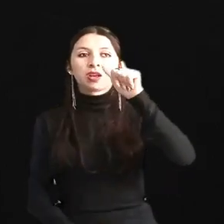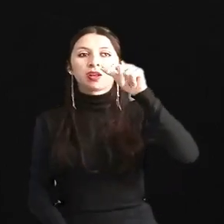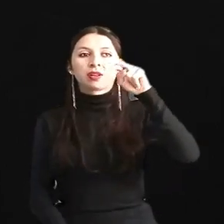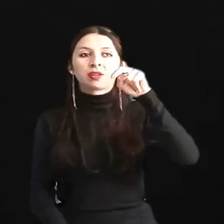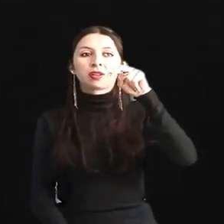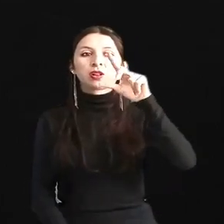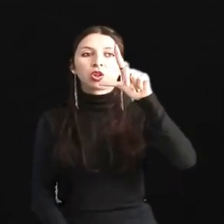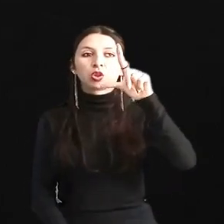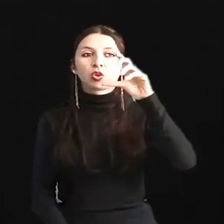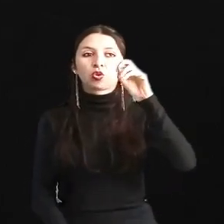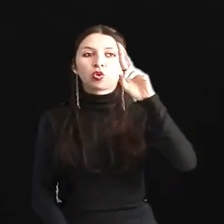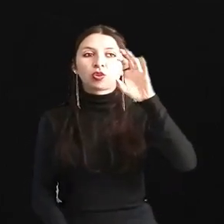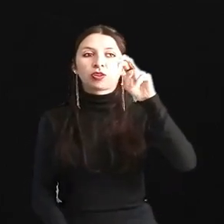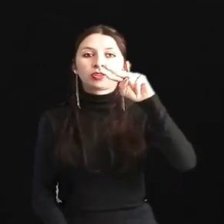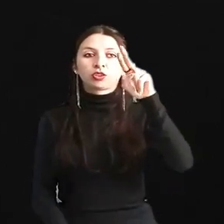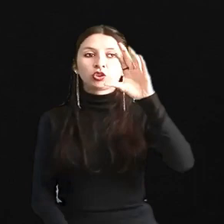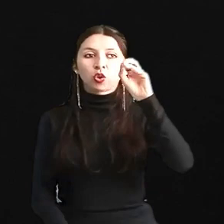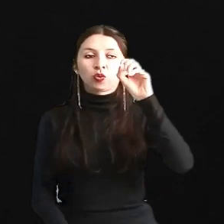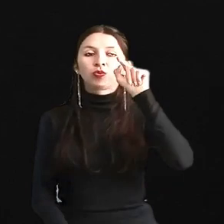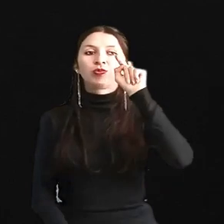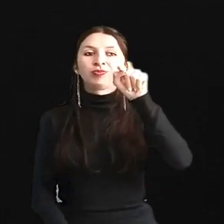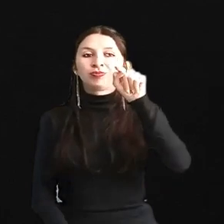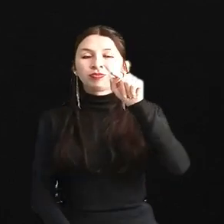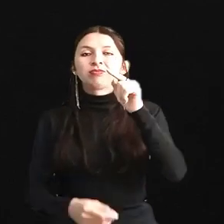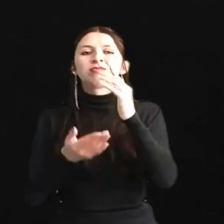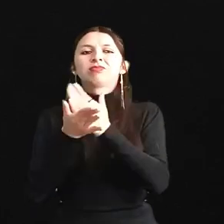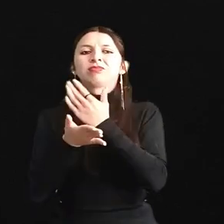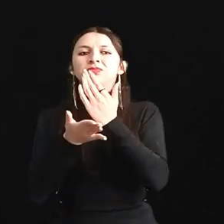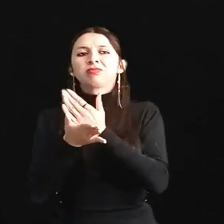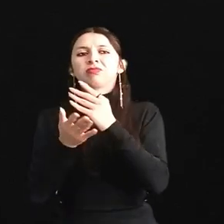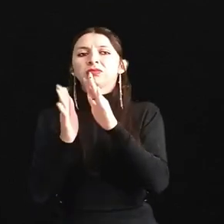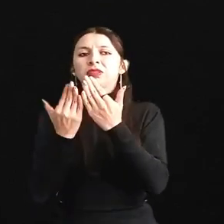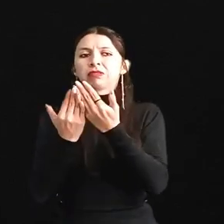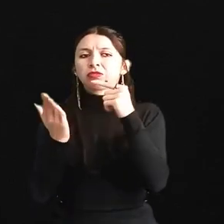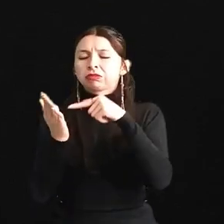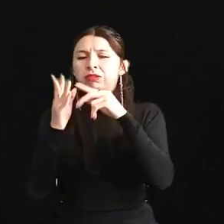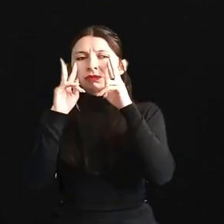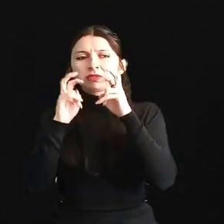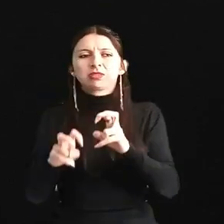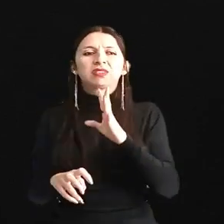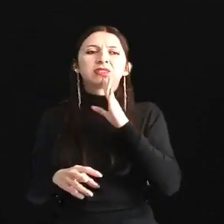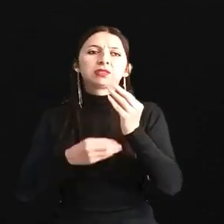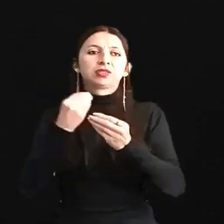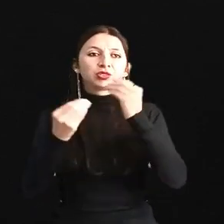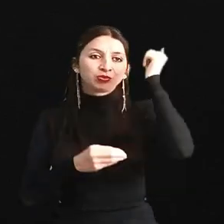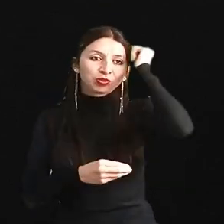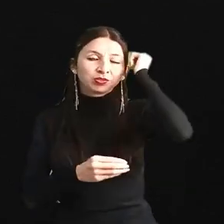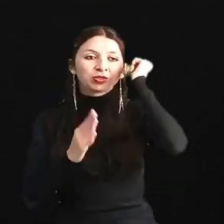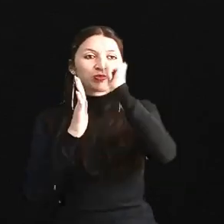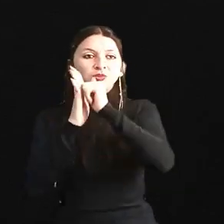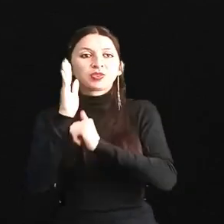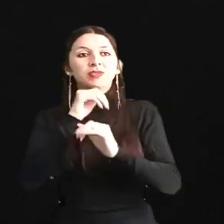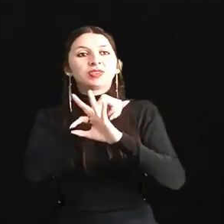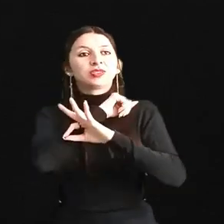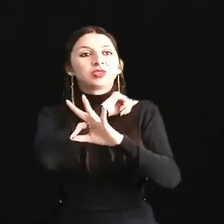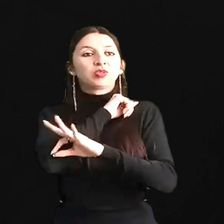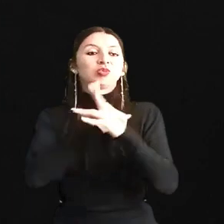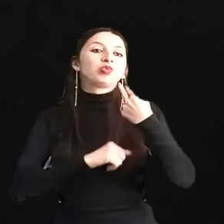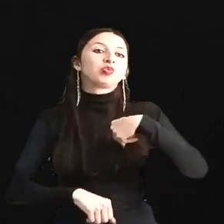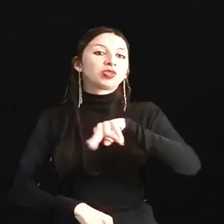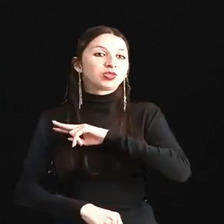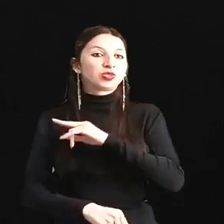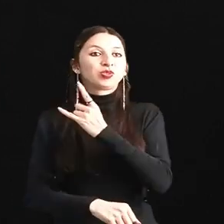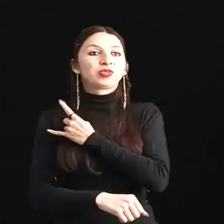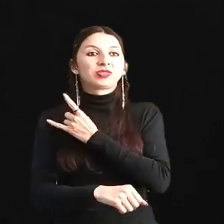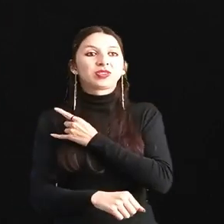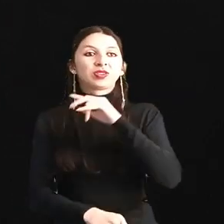en nuestro departamento de nariño un libro escrito con base en una investigación realizada por la docente del programa de